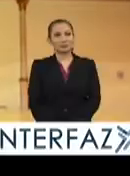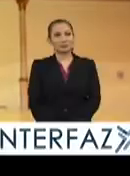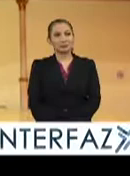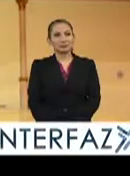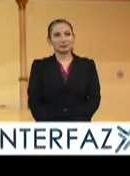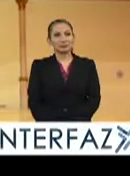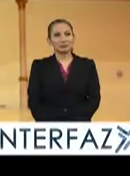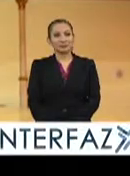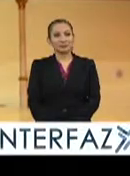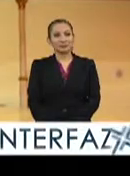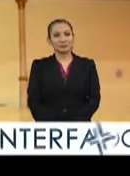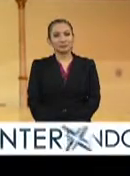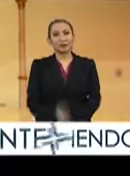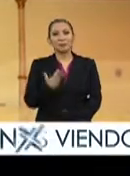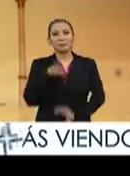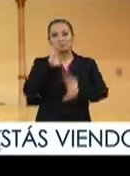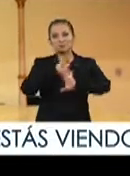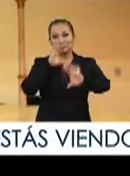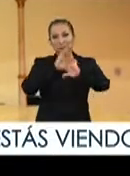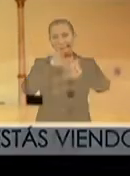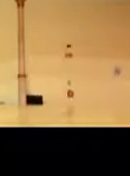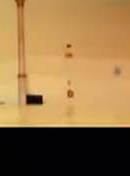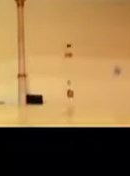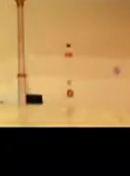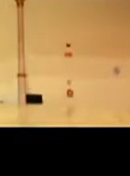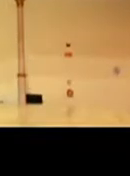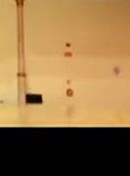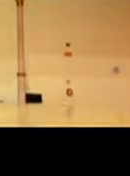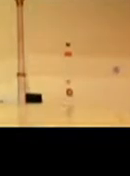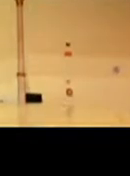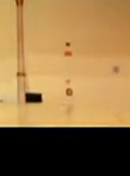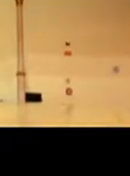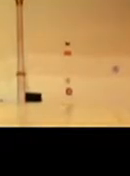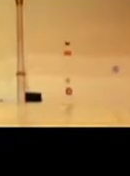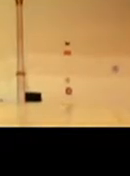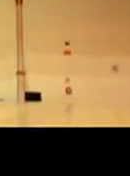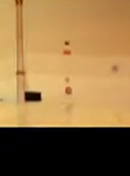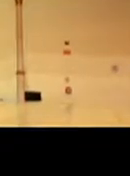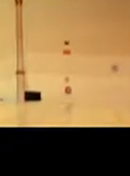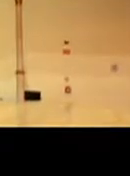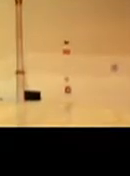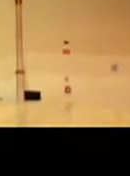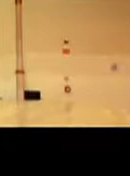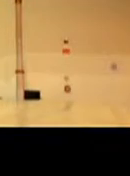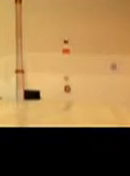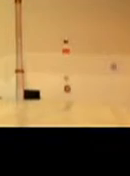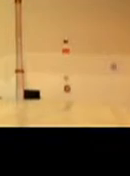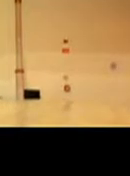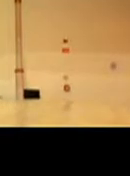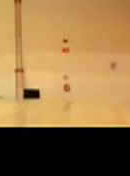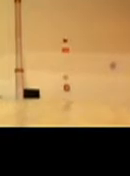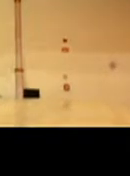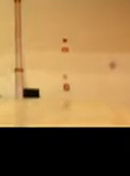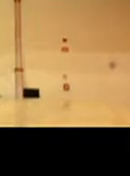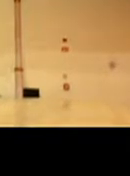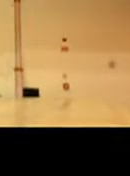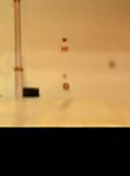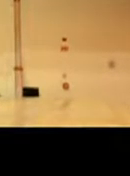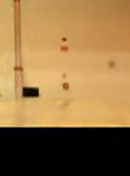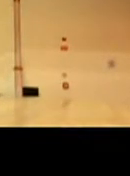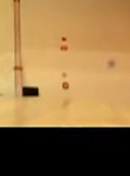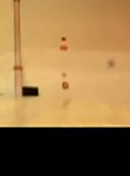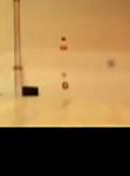Y al verme tan solo y triste, cual hoja al viento,